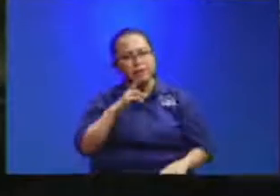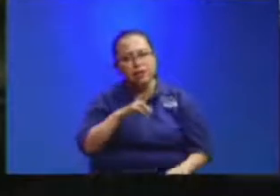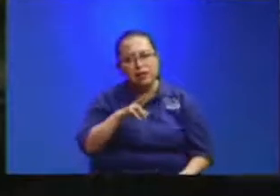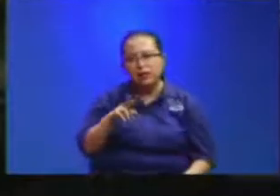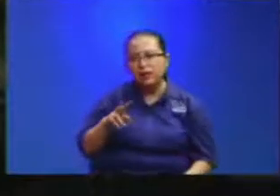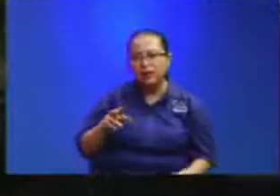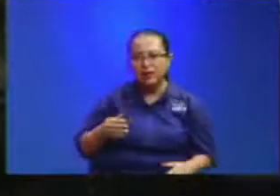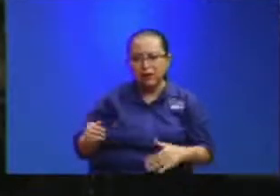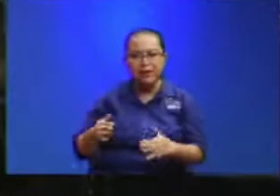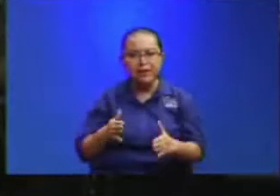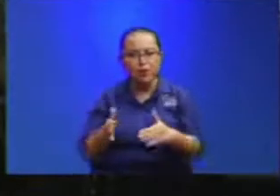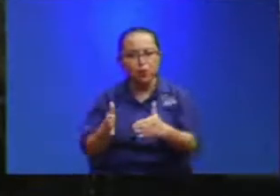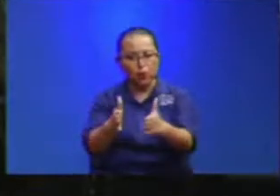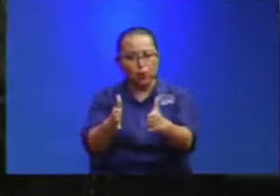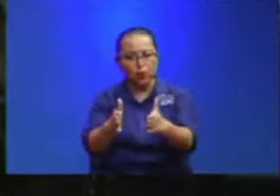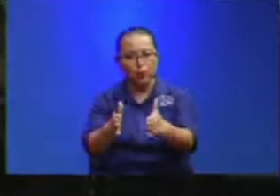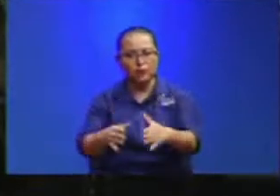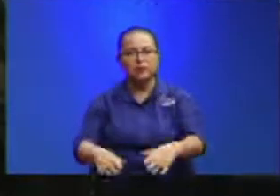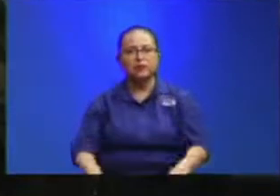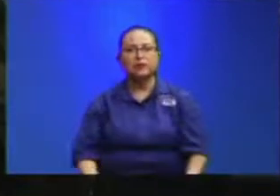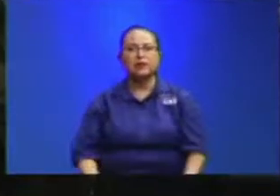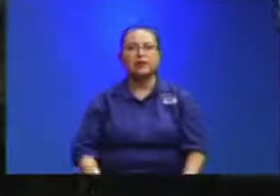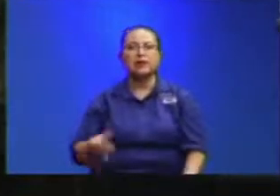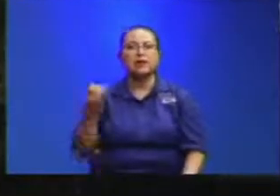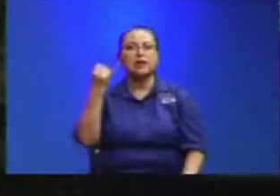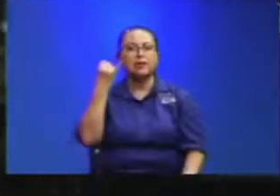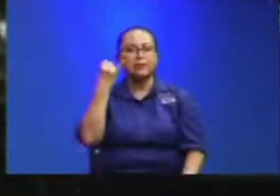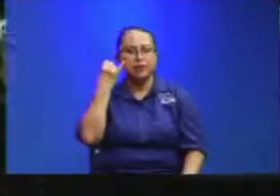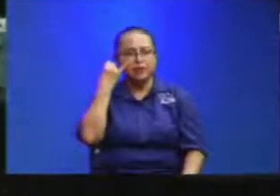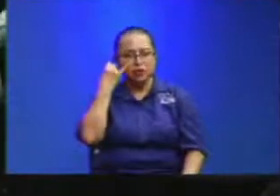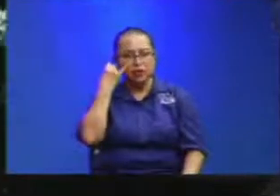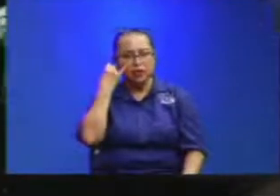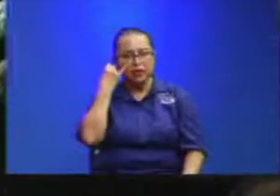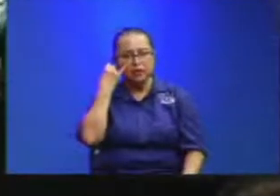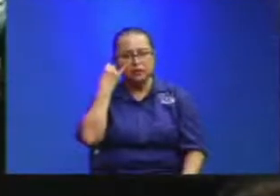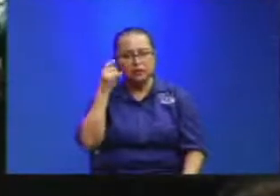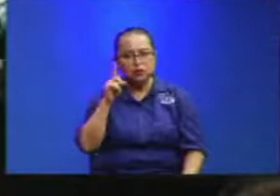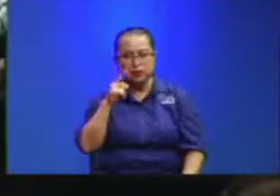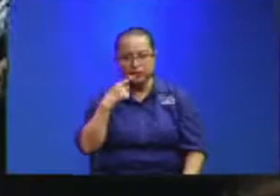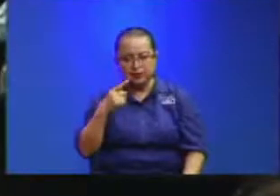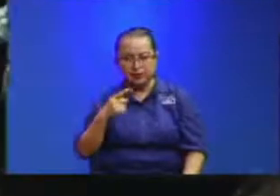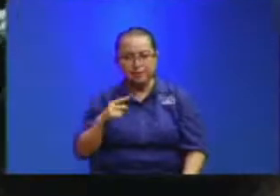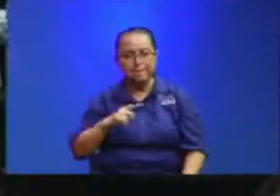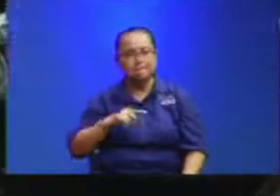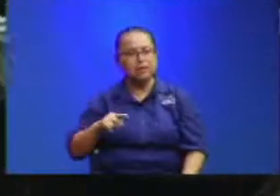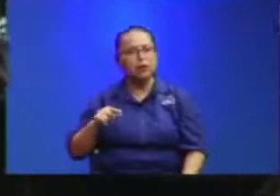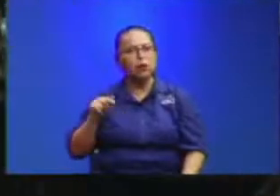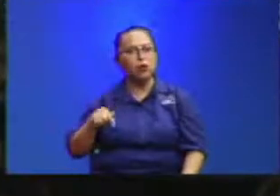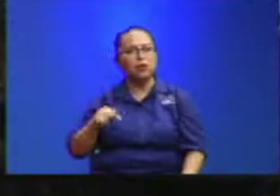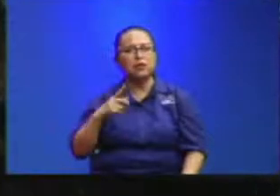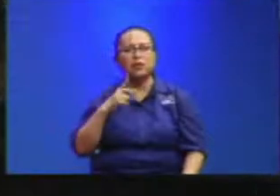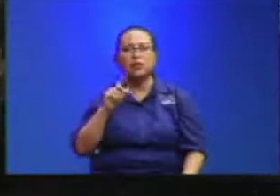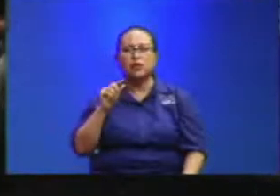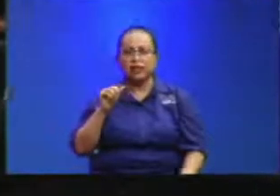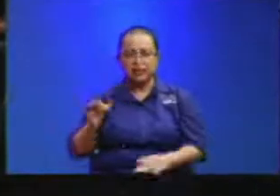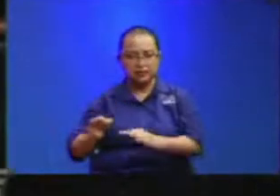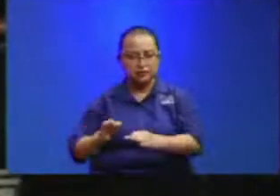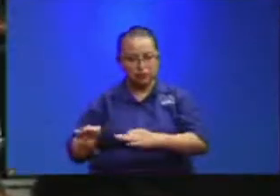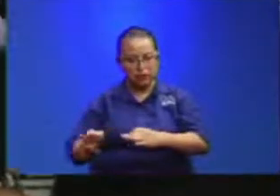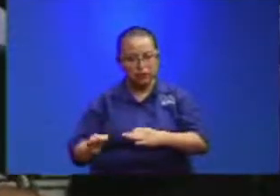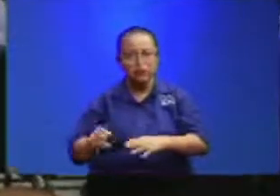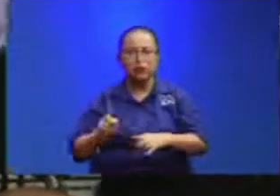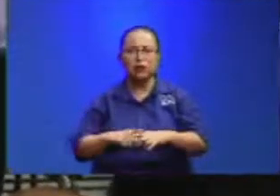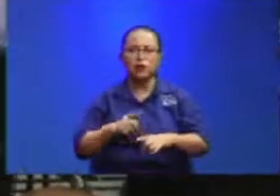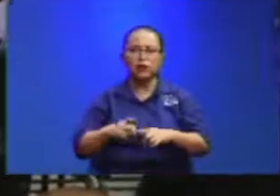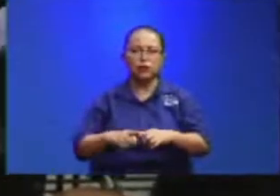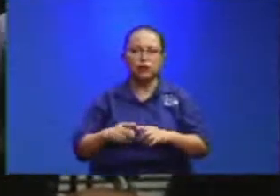eso no lo dijimos el día miércoles pero yo quiero añadirlo este cuando y cuando el señor